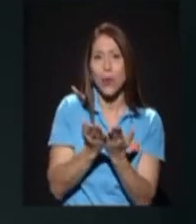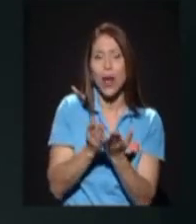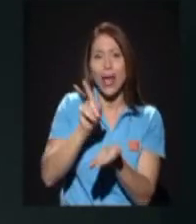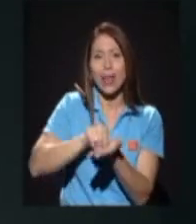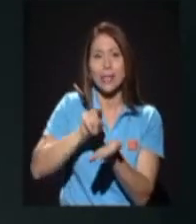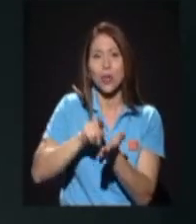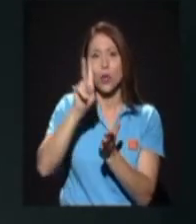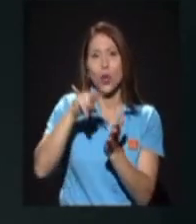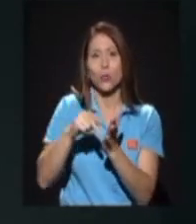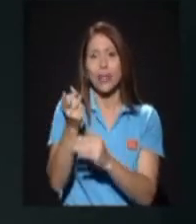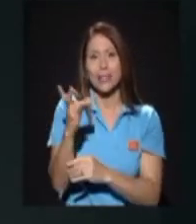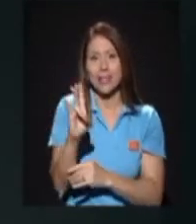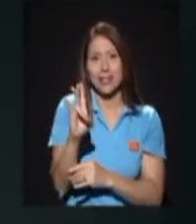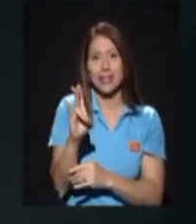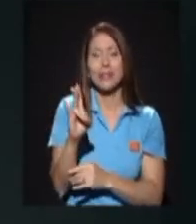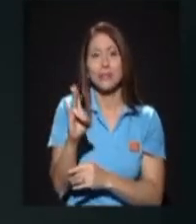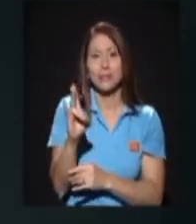edición 2017,